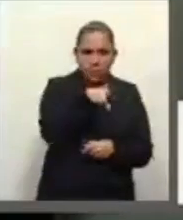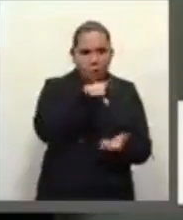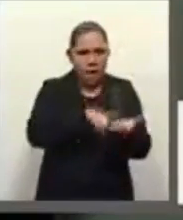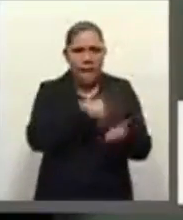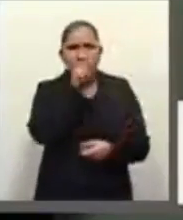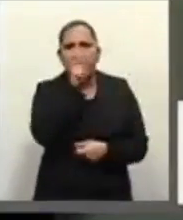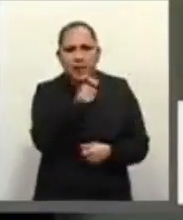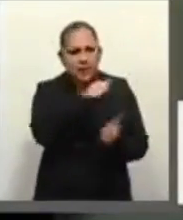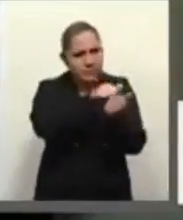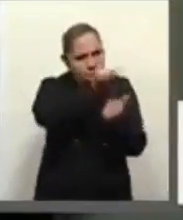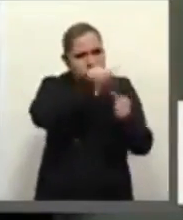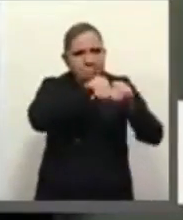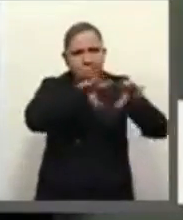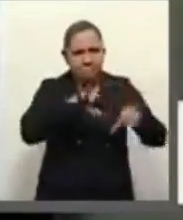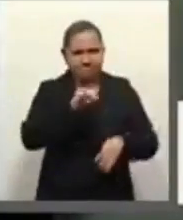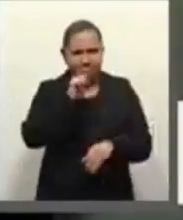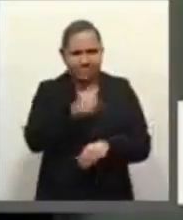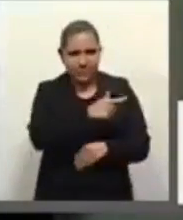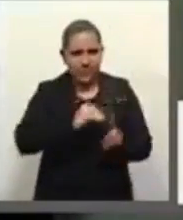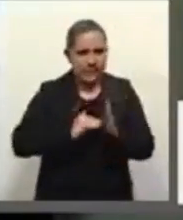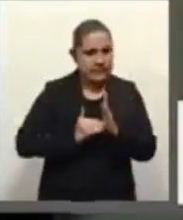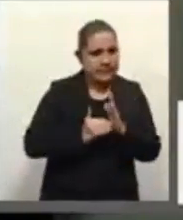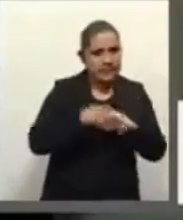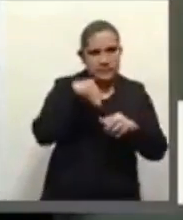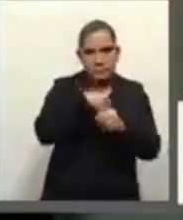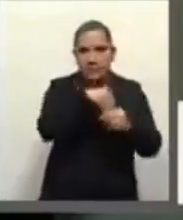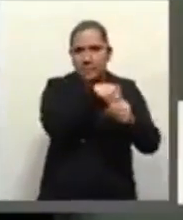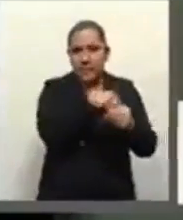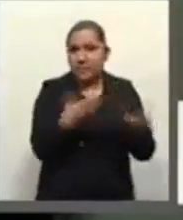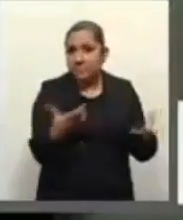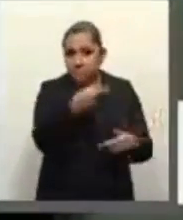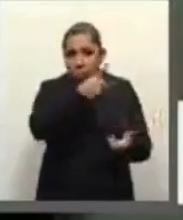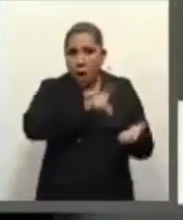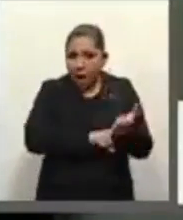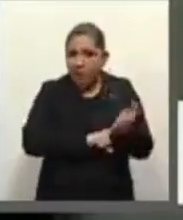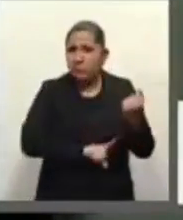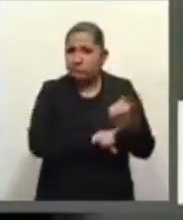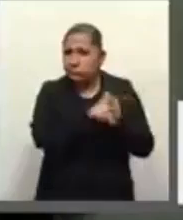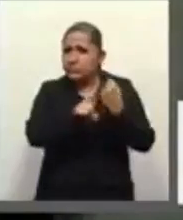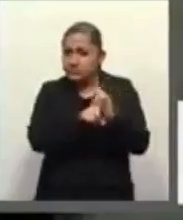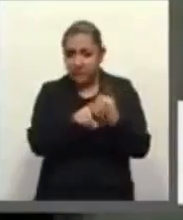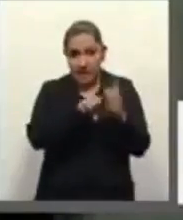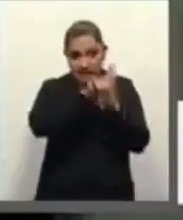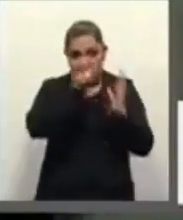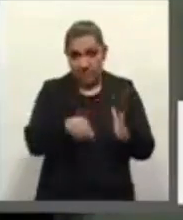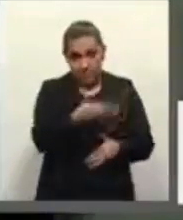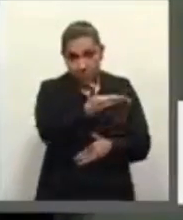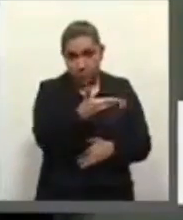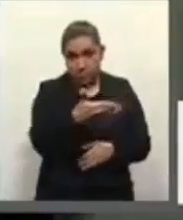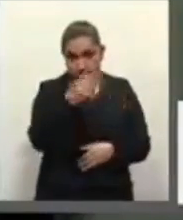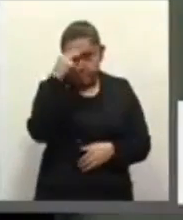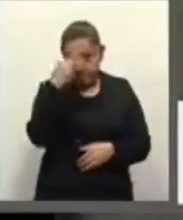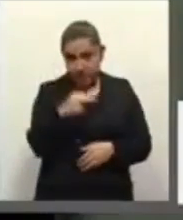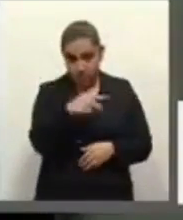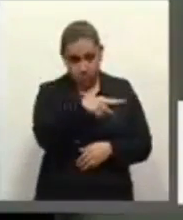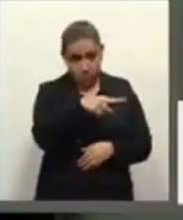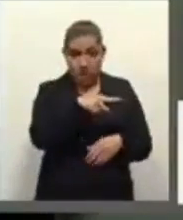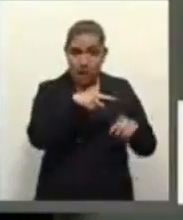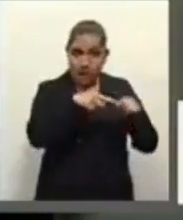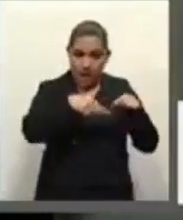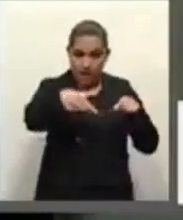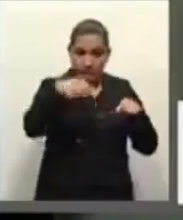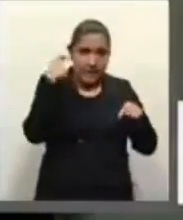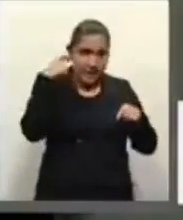Casa Blanca tuvo como consecuencia hasta el descarrilamiento del proyecto del Tren México-Querétaro y una